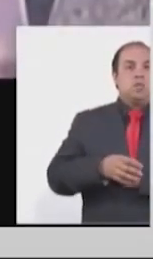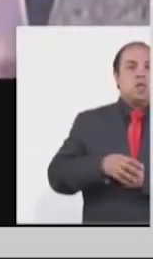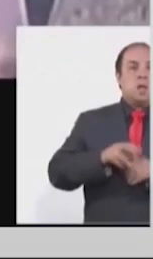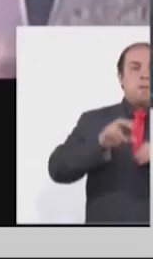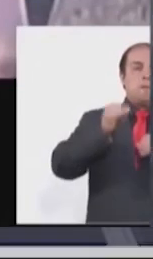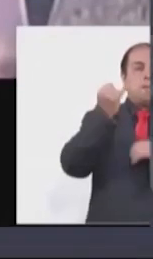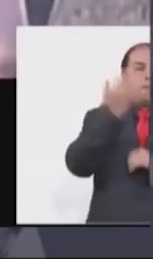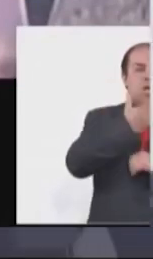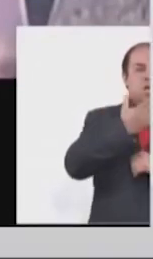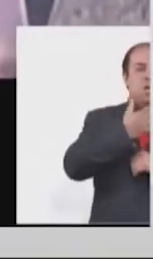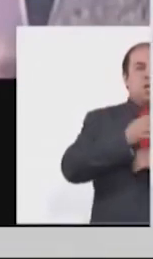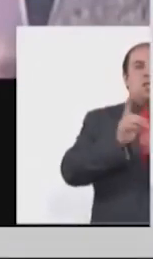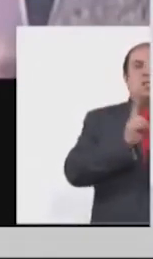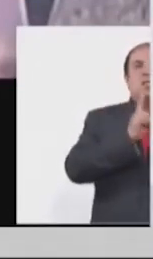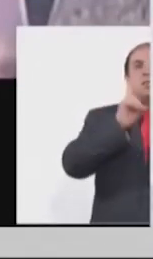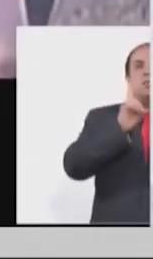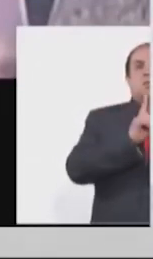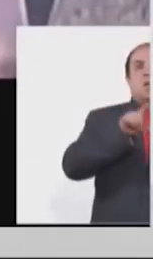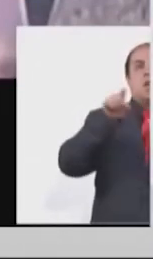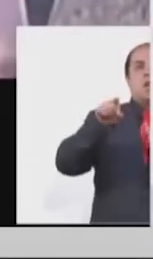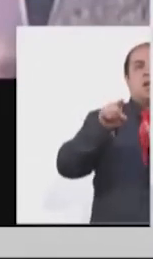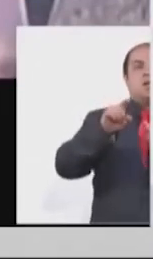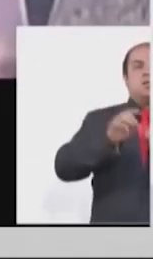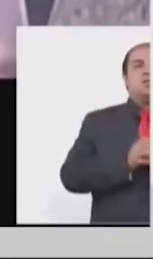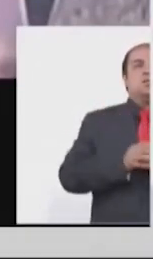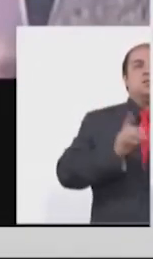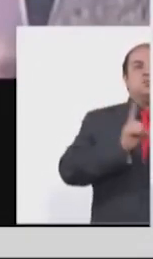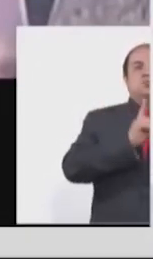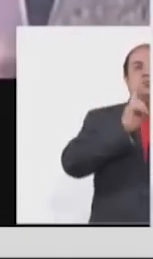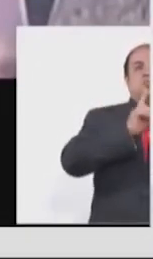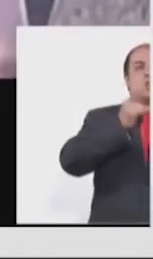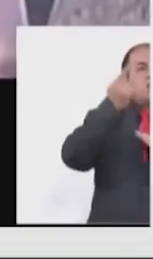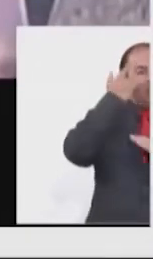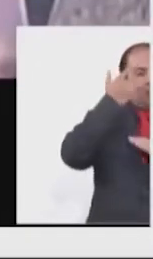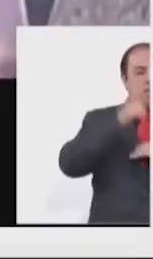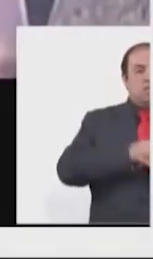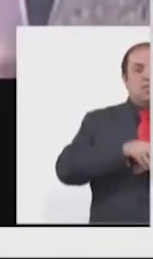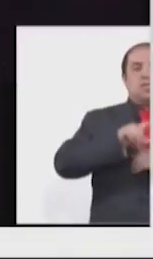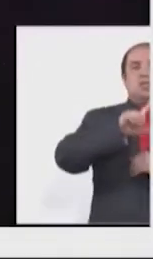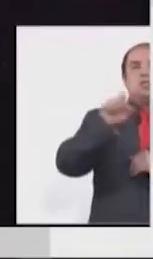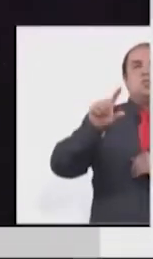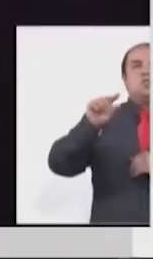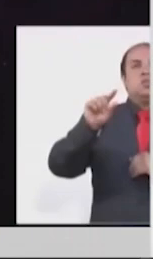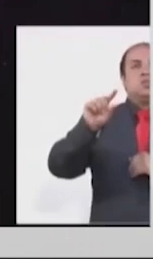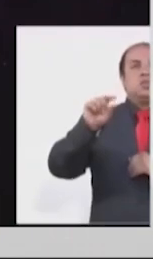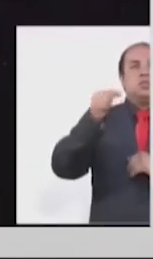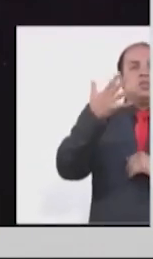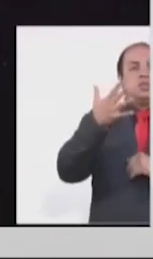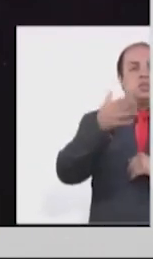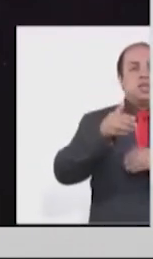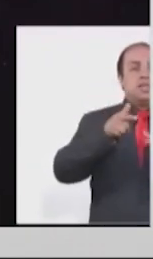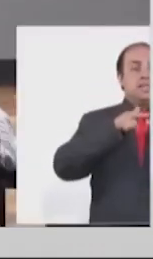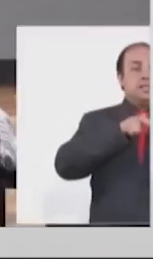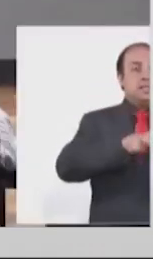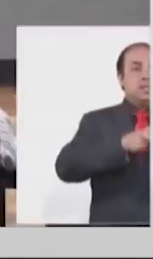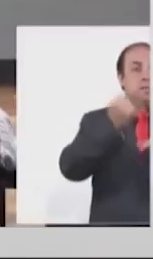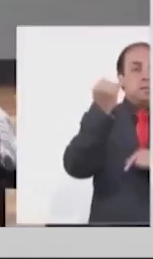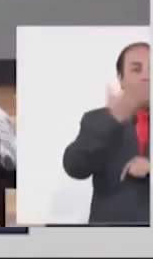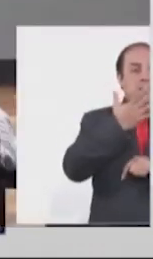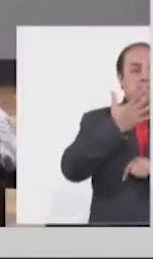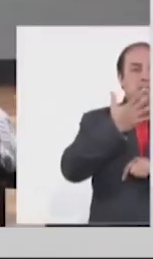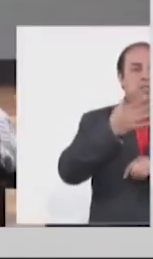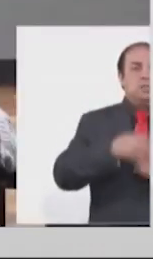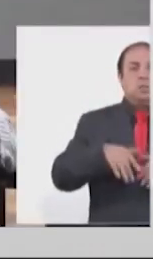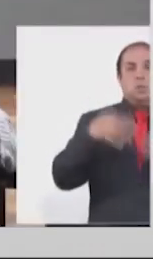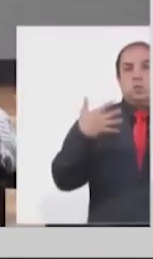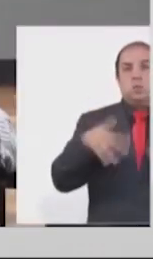que este individuo tú mi comentario Sí bueno Y ese es exactamente la tragedia que quería yo concluir sobre este